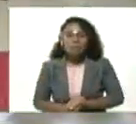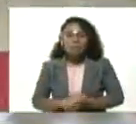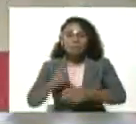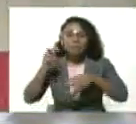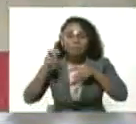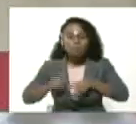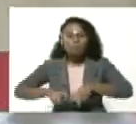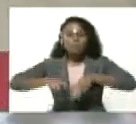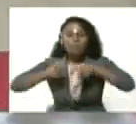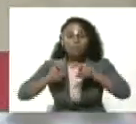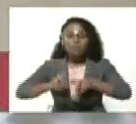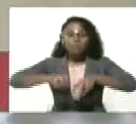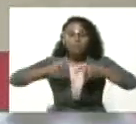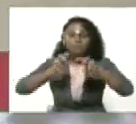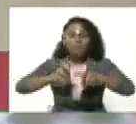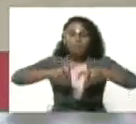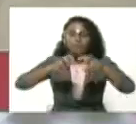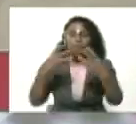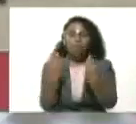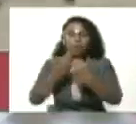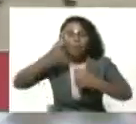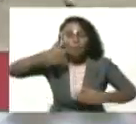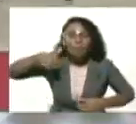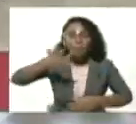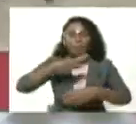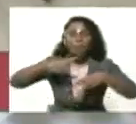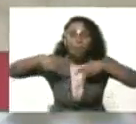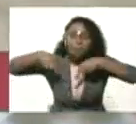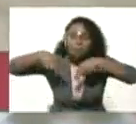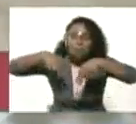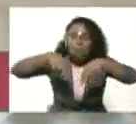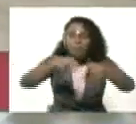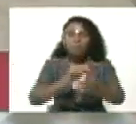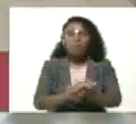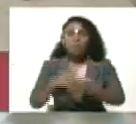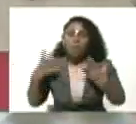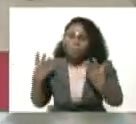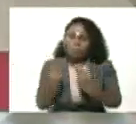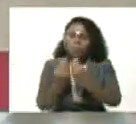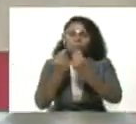caminando, caminando, caminando con el pueblo, caminando juntos.